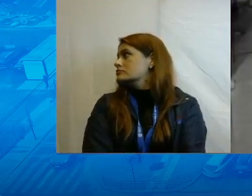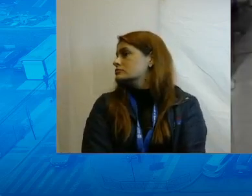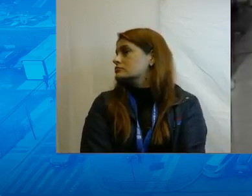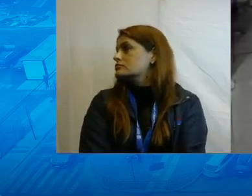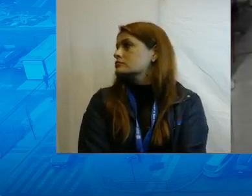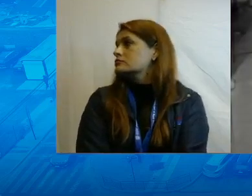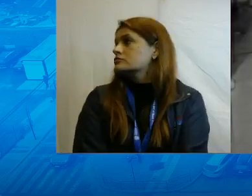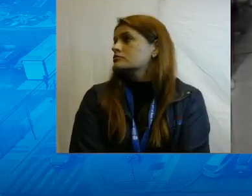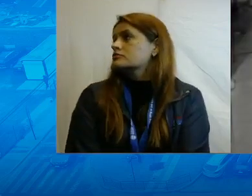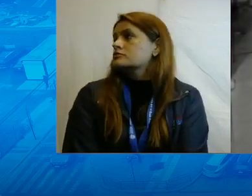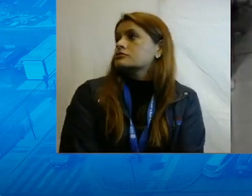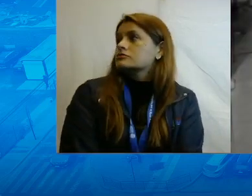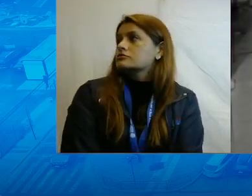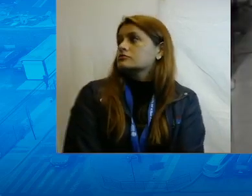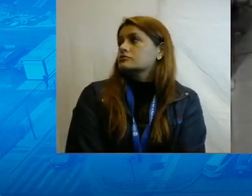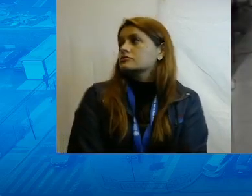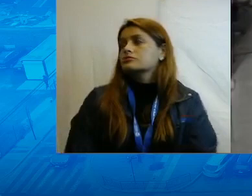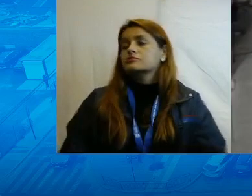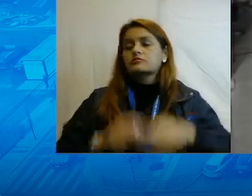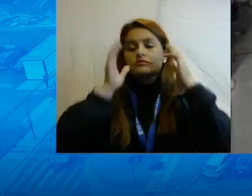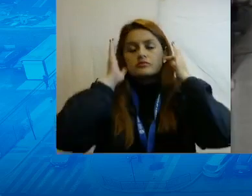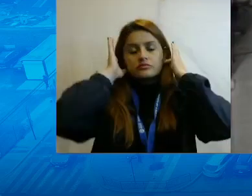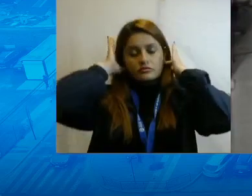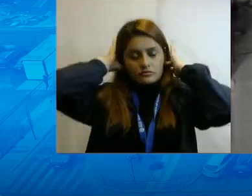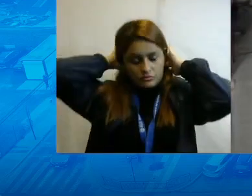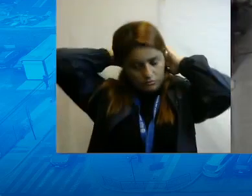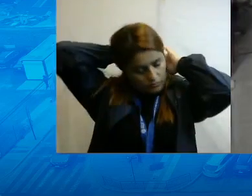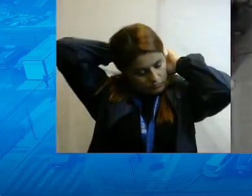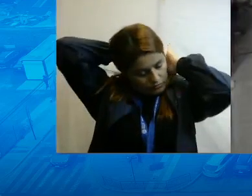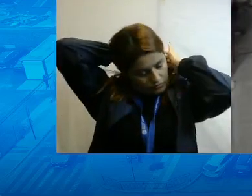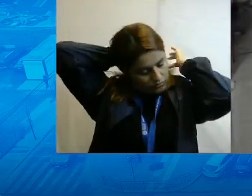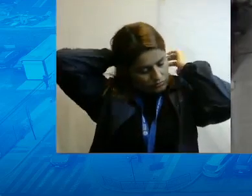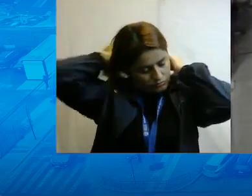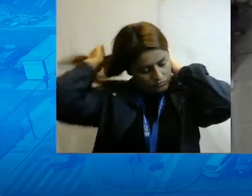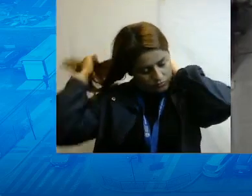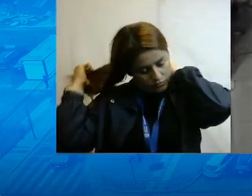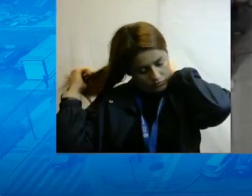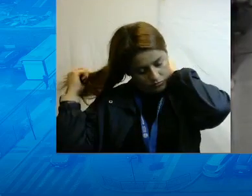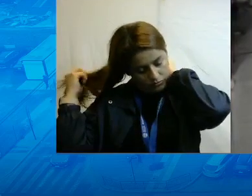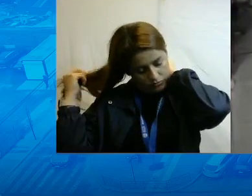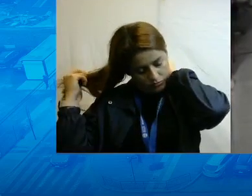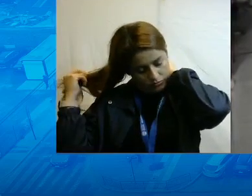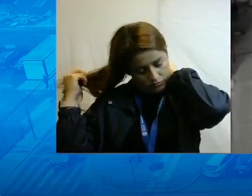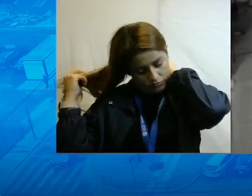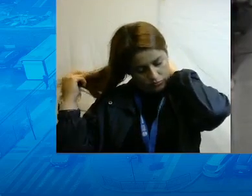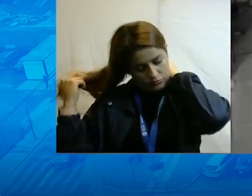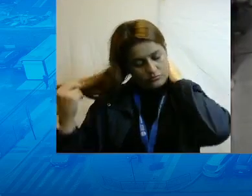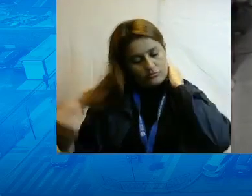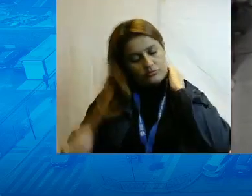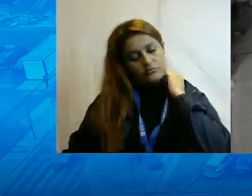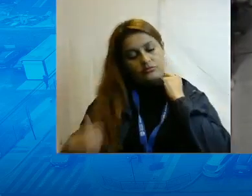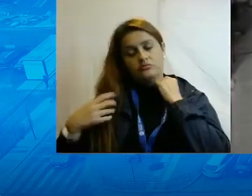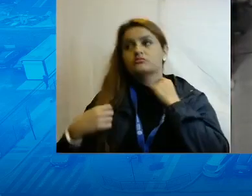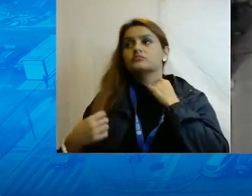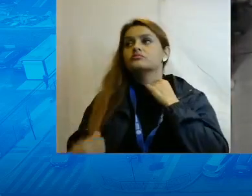En relación a esos dos puntos, director, si nos puede comentar, por favor, para resolver al tiro.